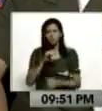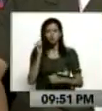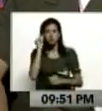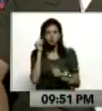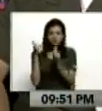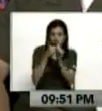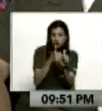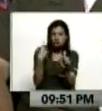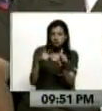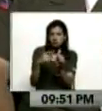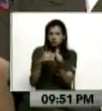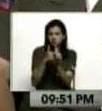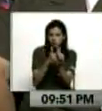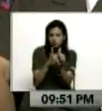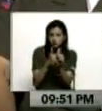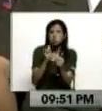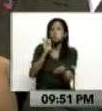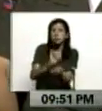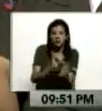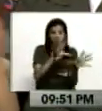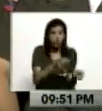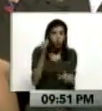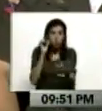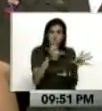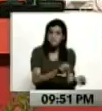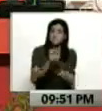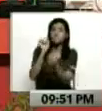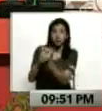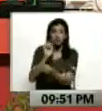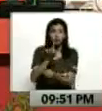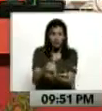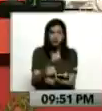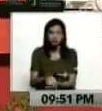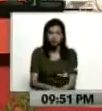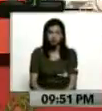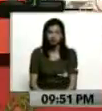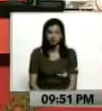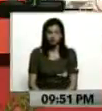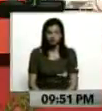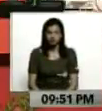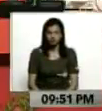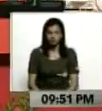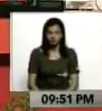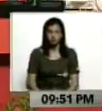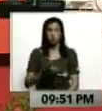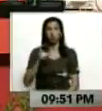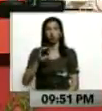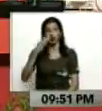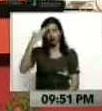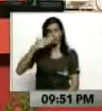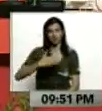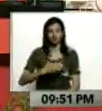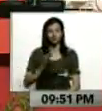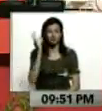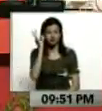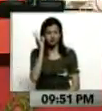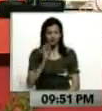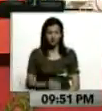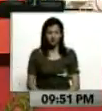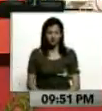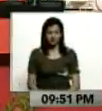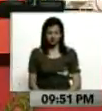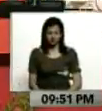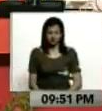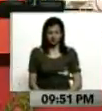perseguida presa presa perseguida Ahí está Coronel de nuestro ejército